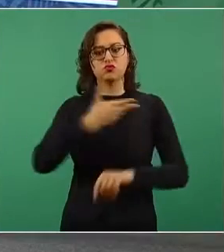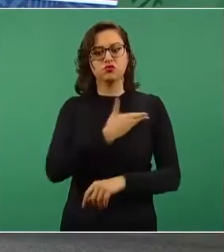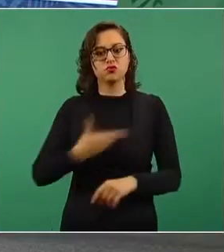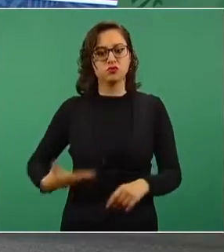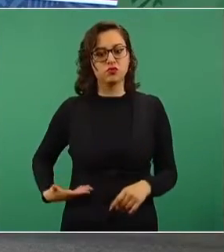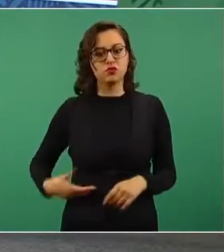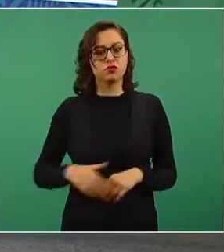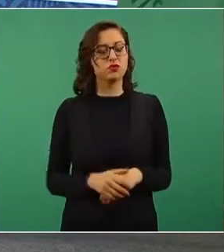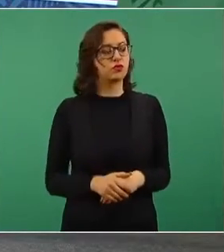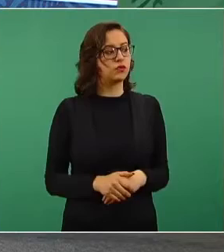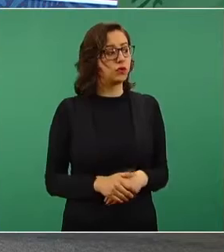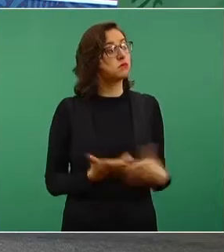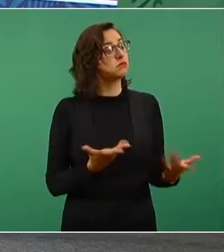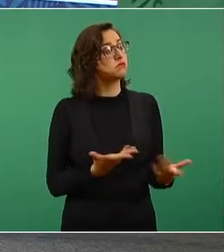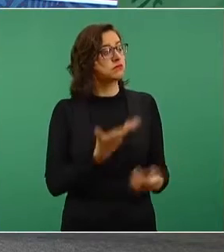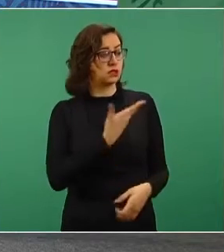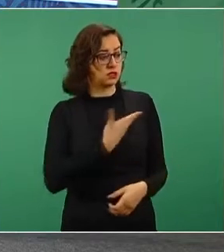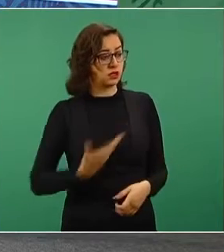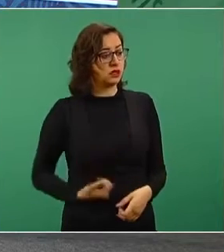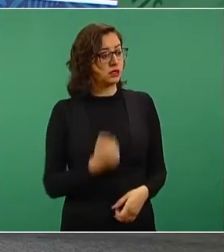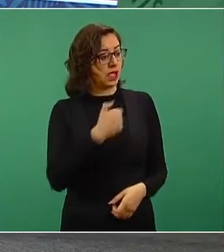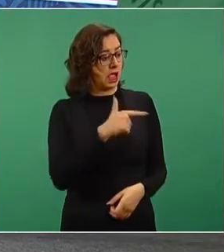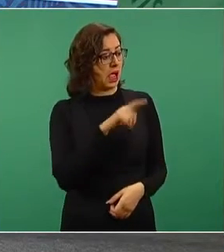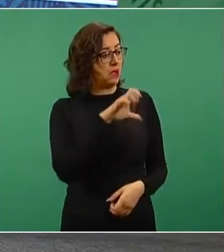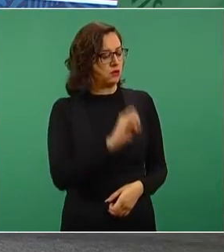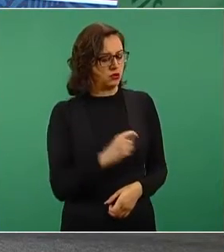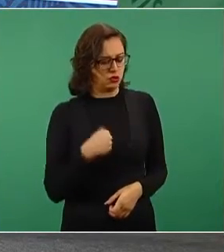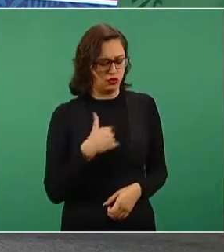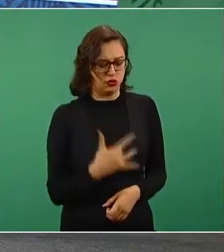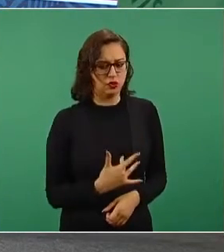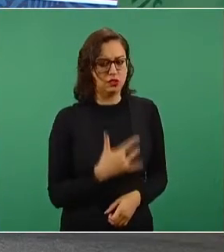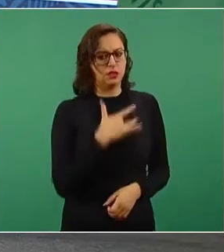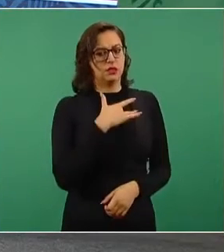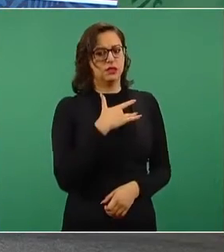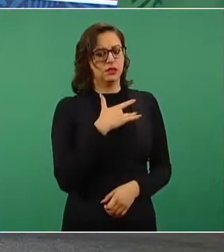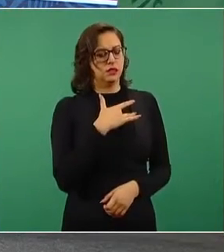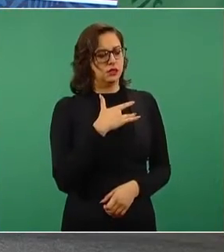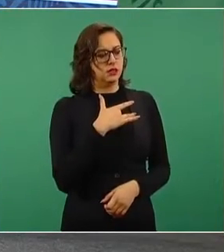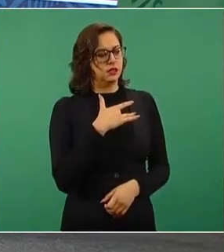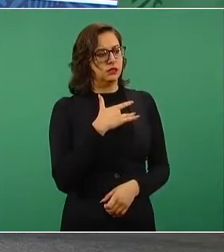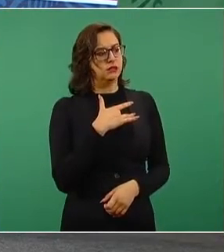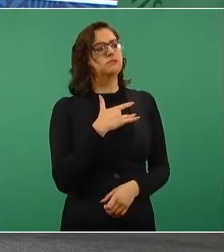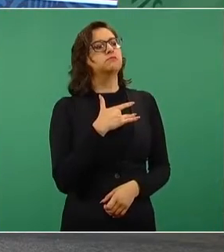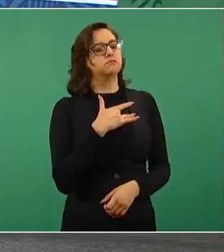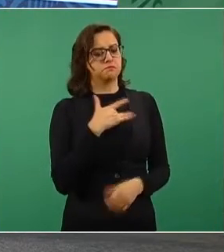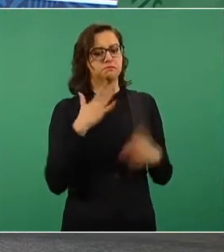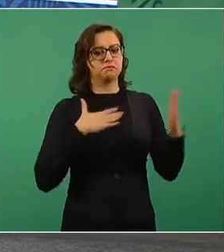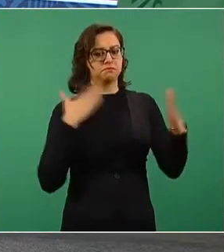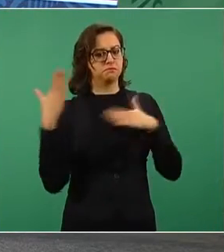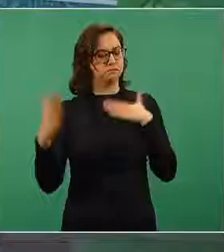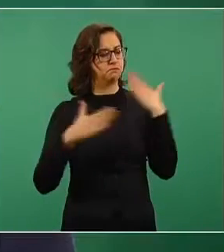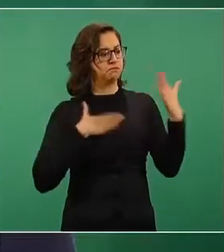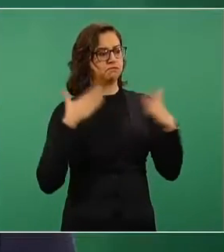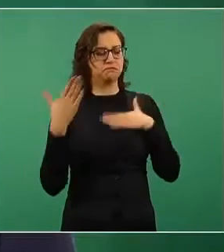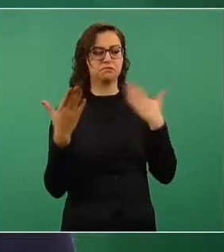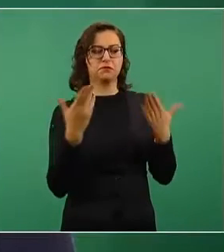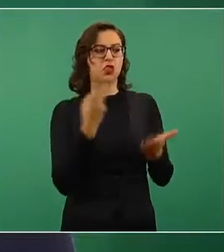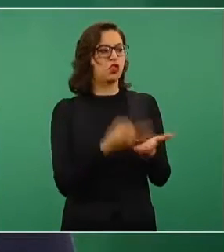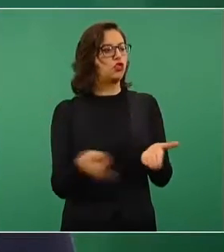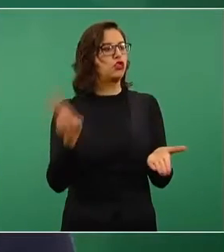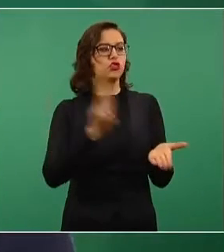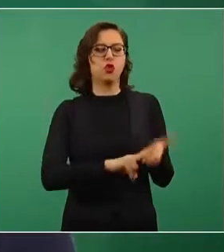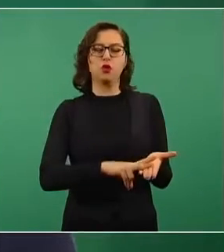López Obrador, para mí particularmente es doble alegría estar acá,